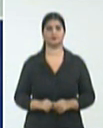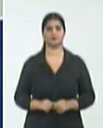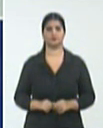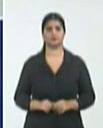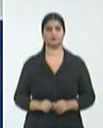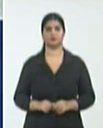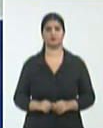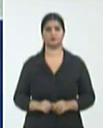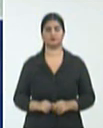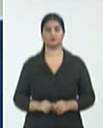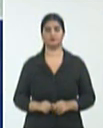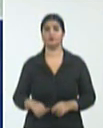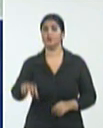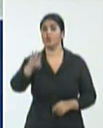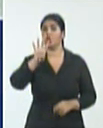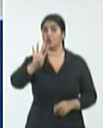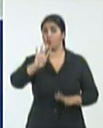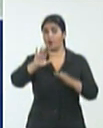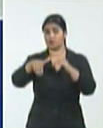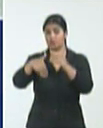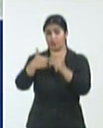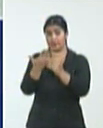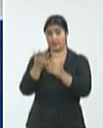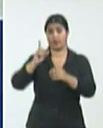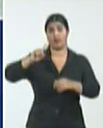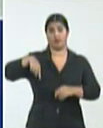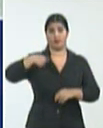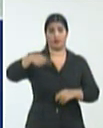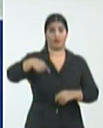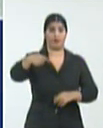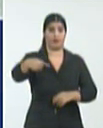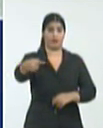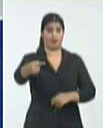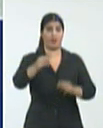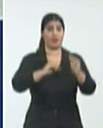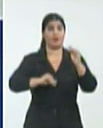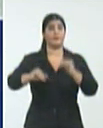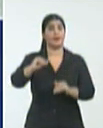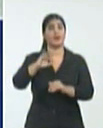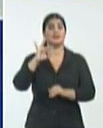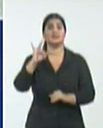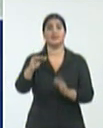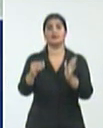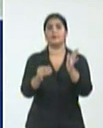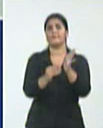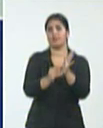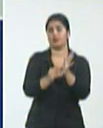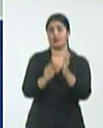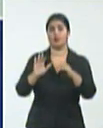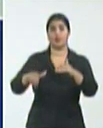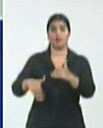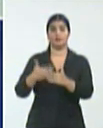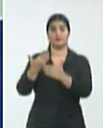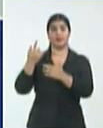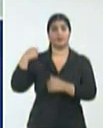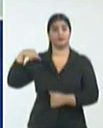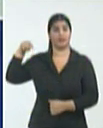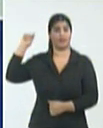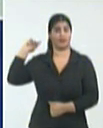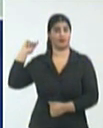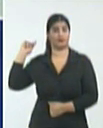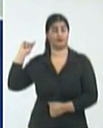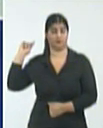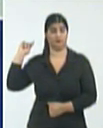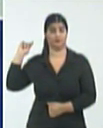4 días consecutivos con más de 7.000 casos. Y el día de ayer con la cifra más alta